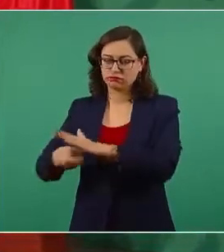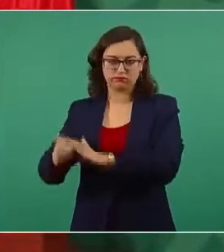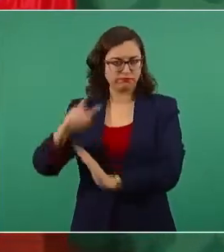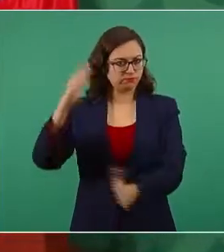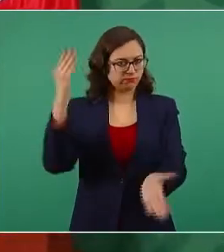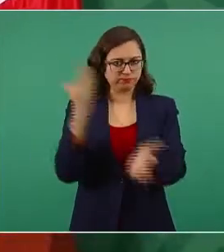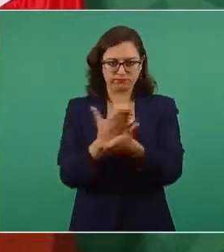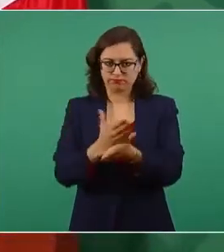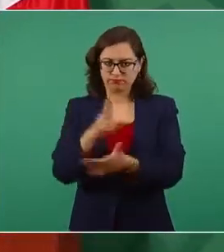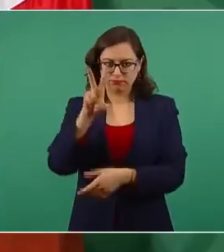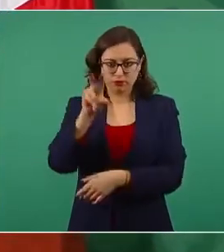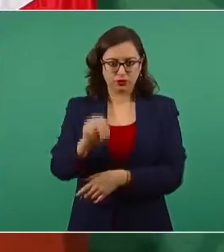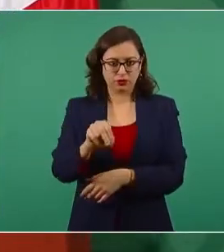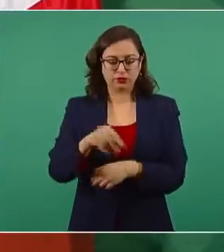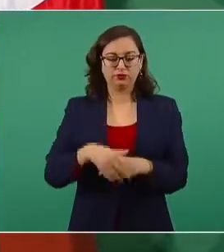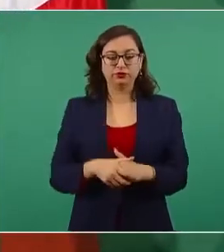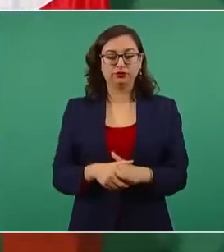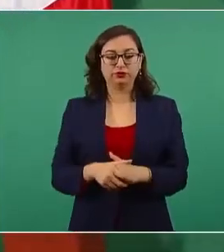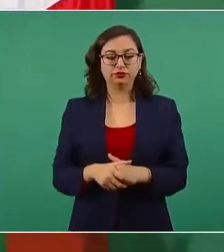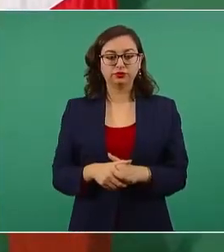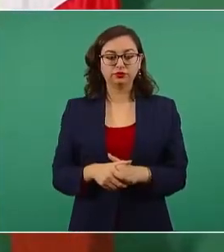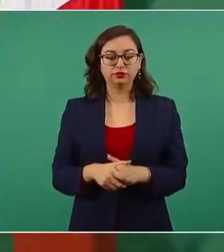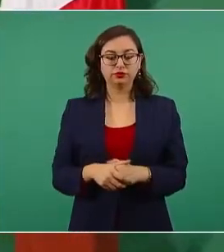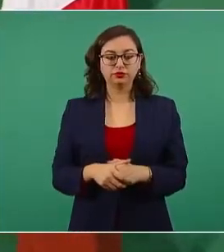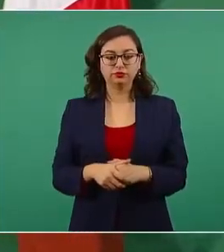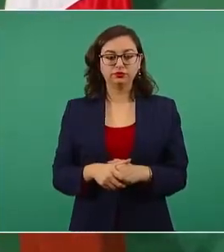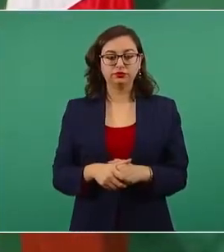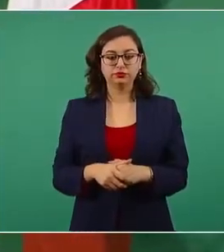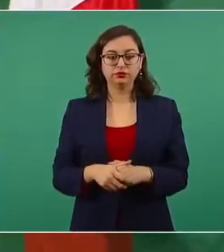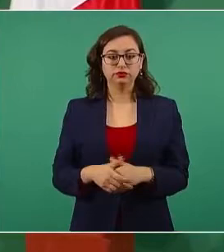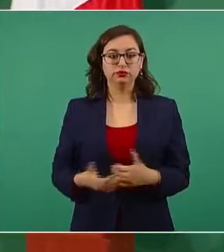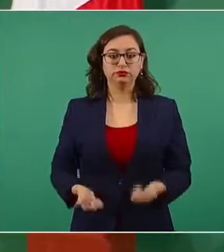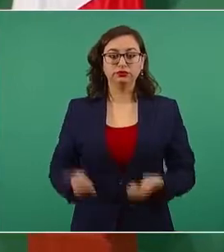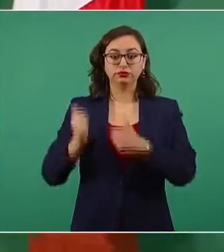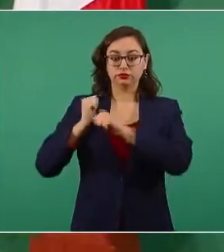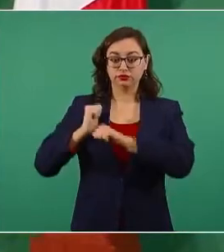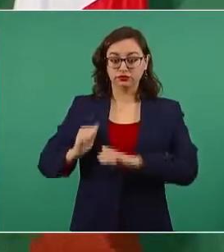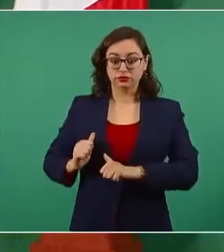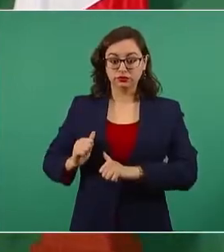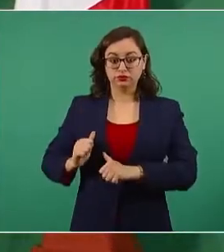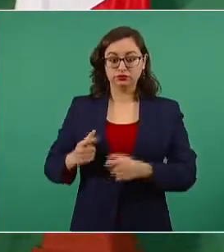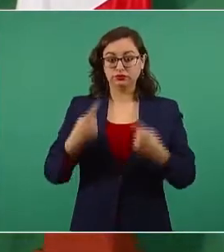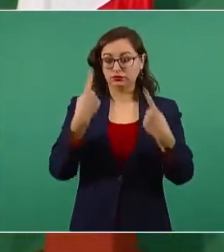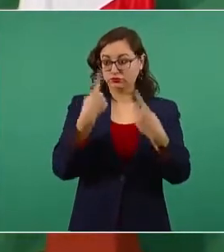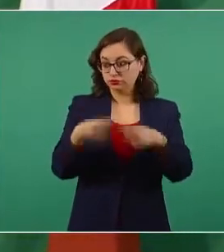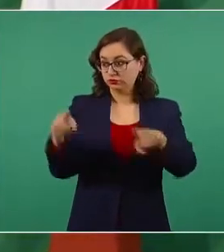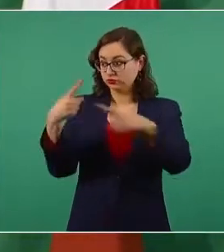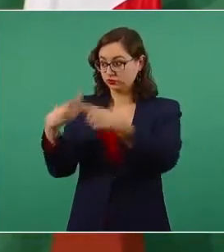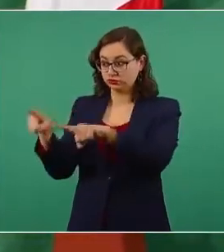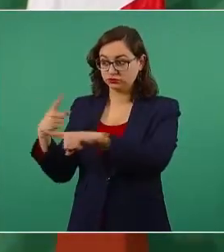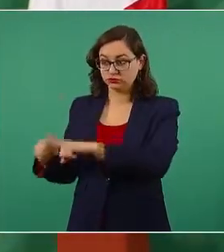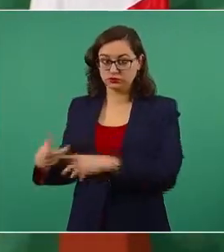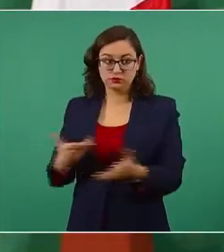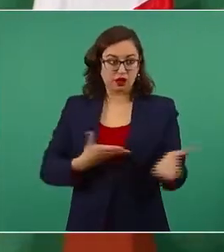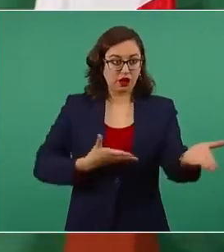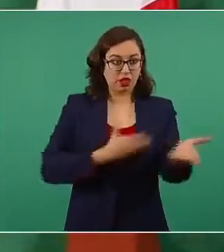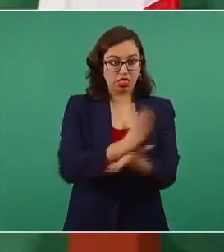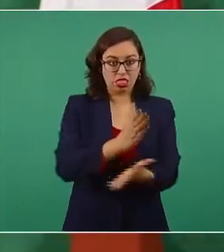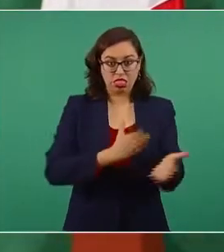que no intervengan las autoridades para